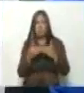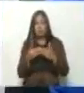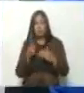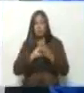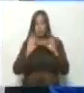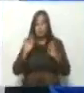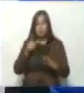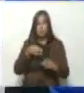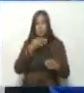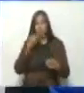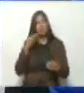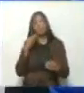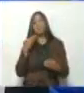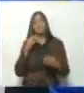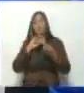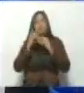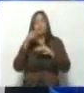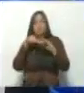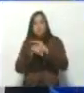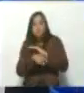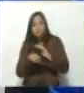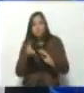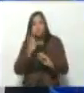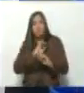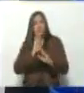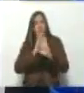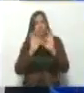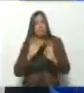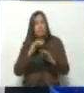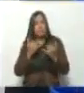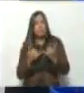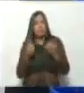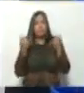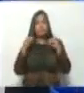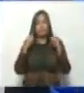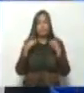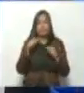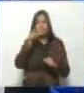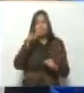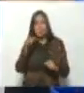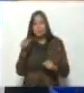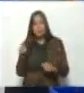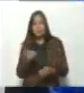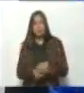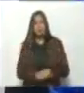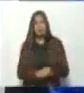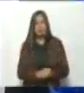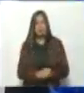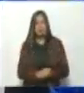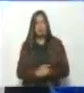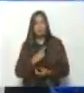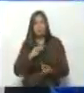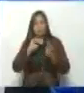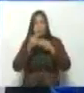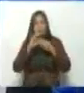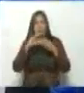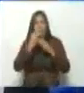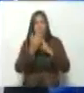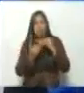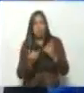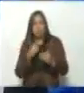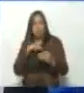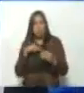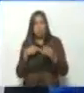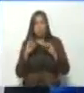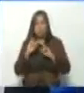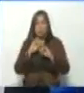estamos mejorando a lo interno todo el tema de la preparación del personal, transformando la cultura, no solamente